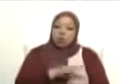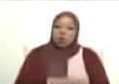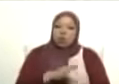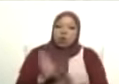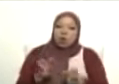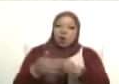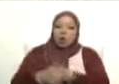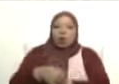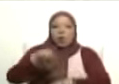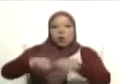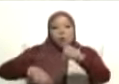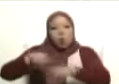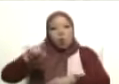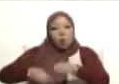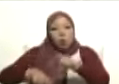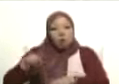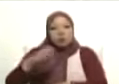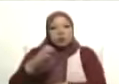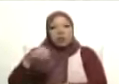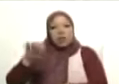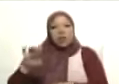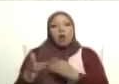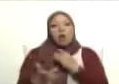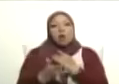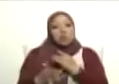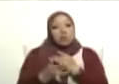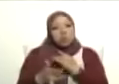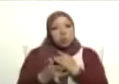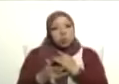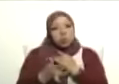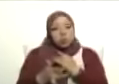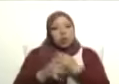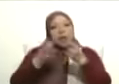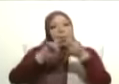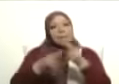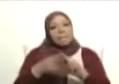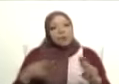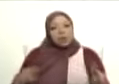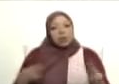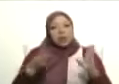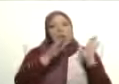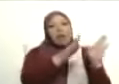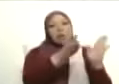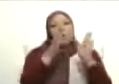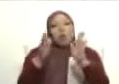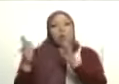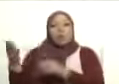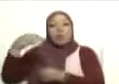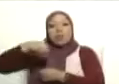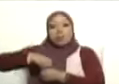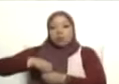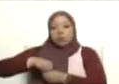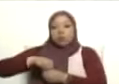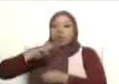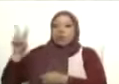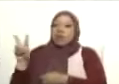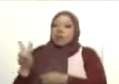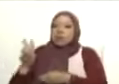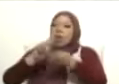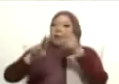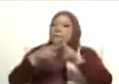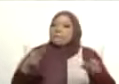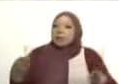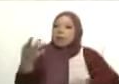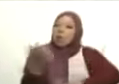resguardo y la seguridad de los materiales y equipos y en el sostenimiento de la paz y el orden interno de la nación.